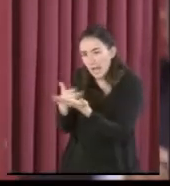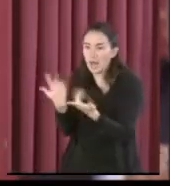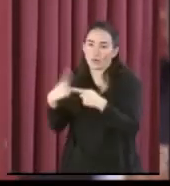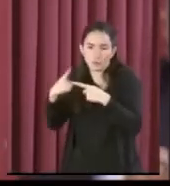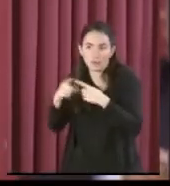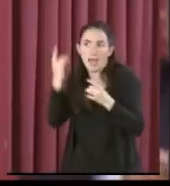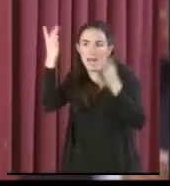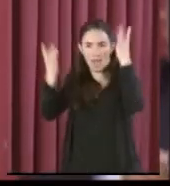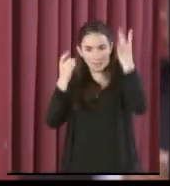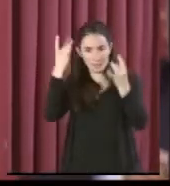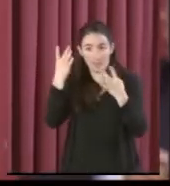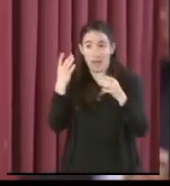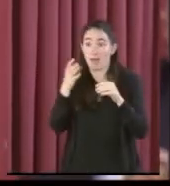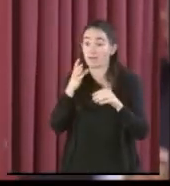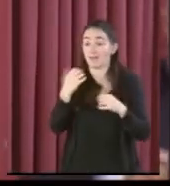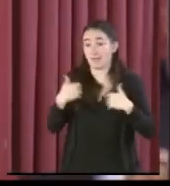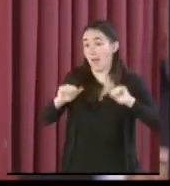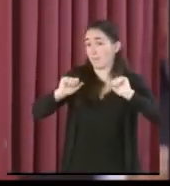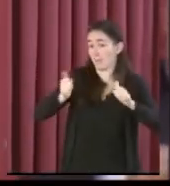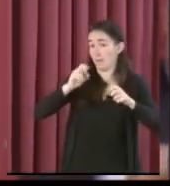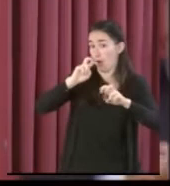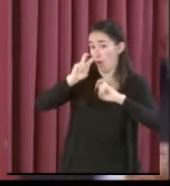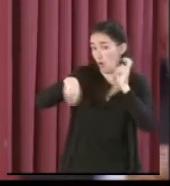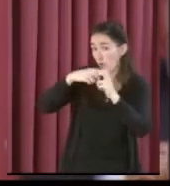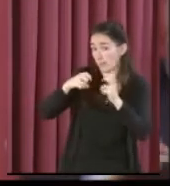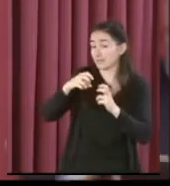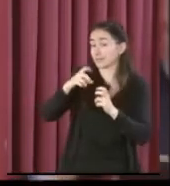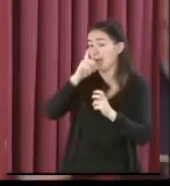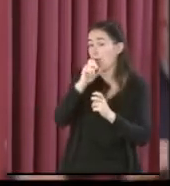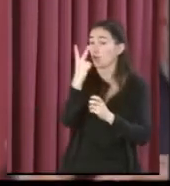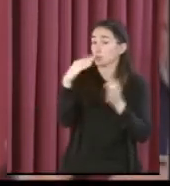Cuento abrirá sus puertas en el verano del 2018.